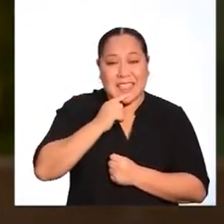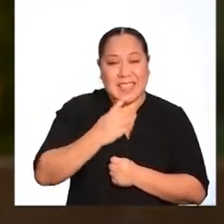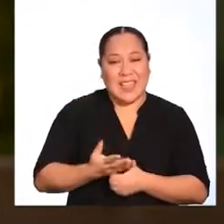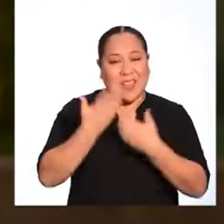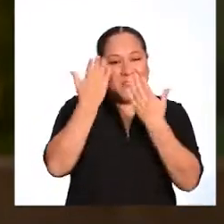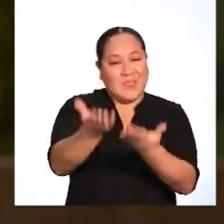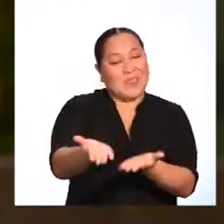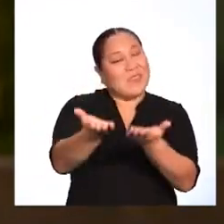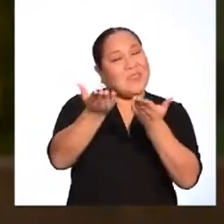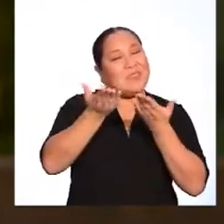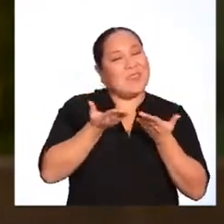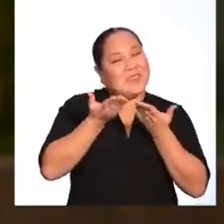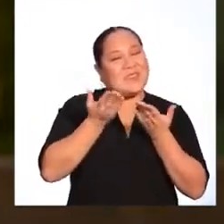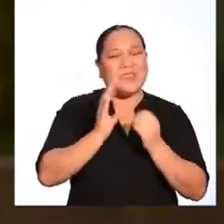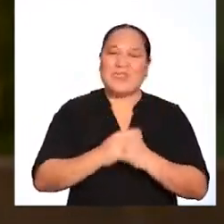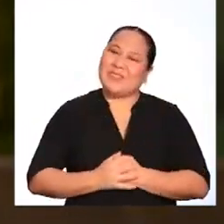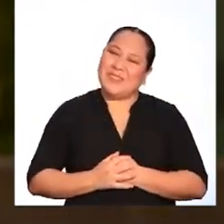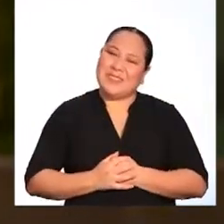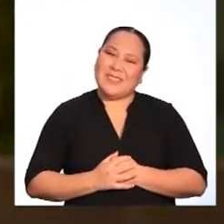qaida